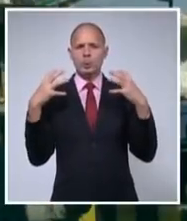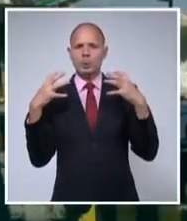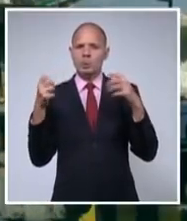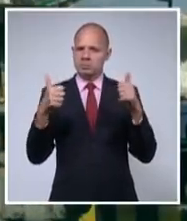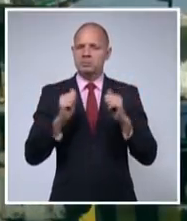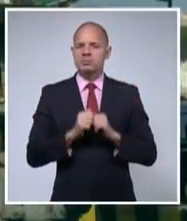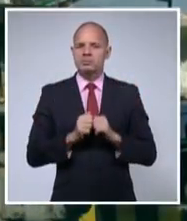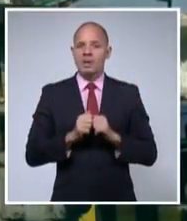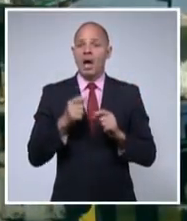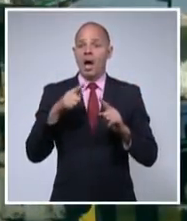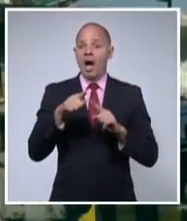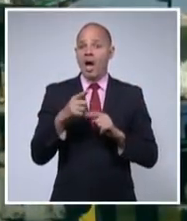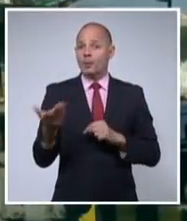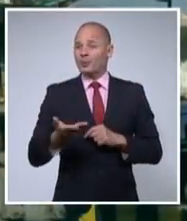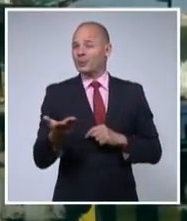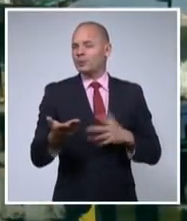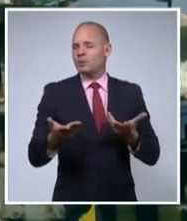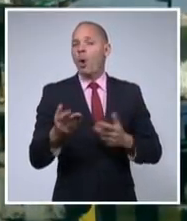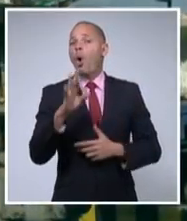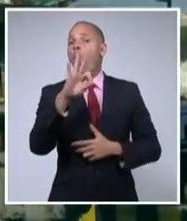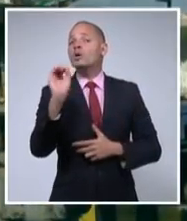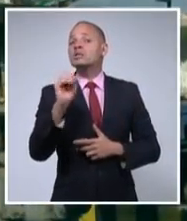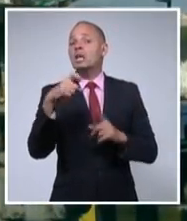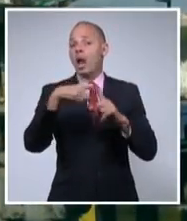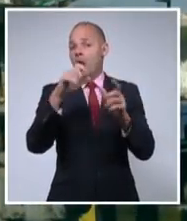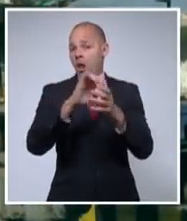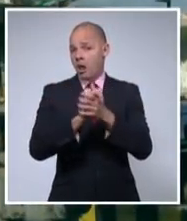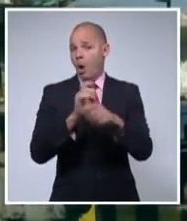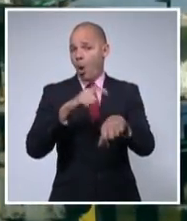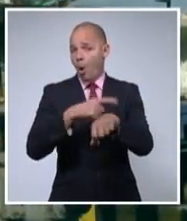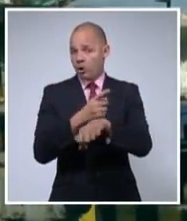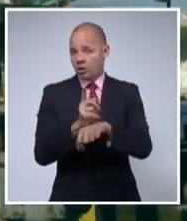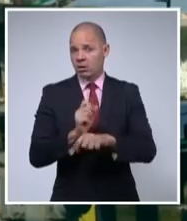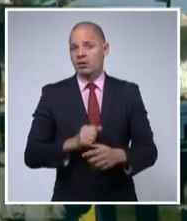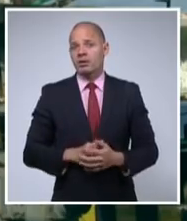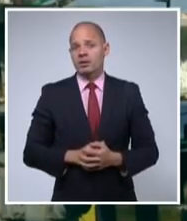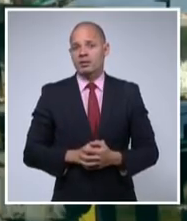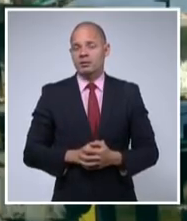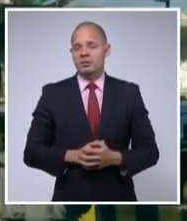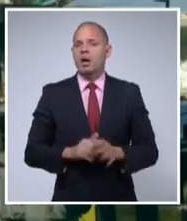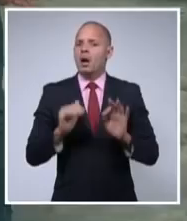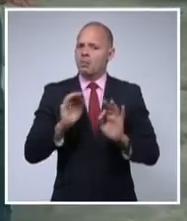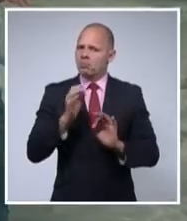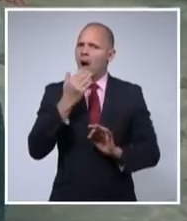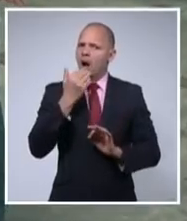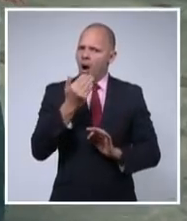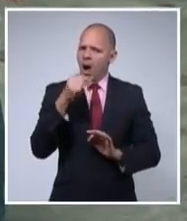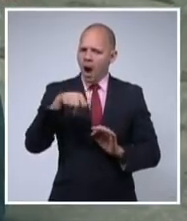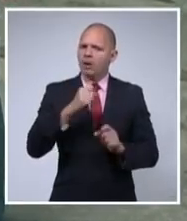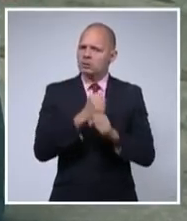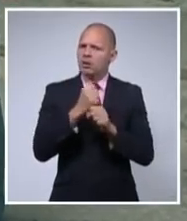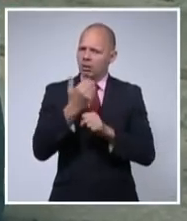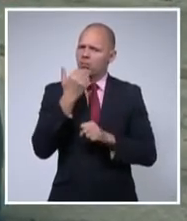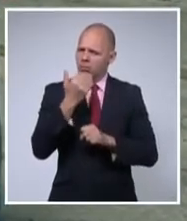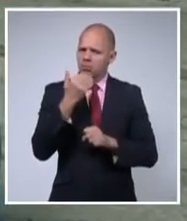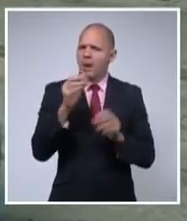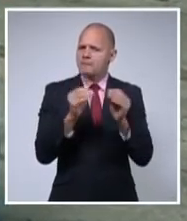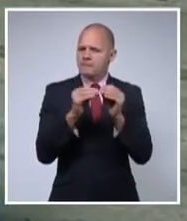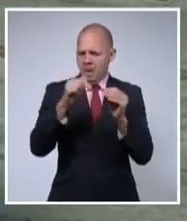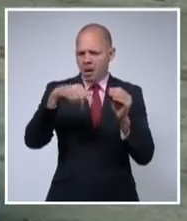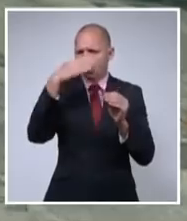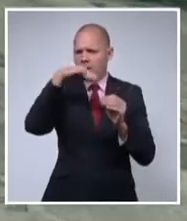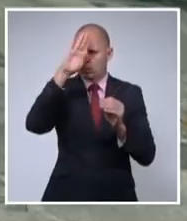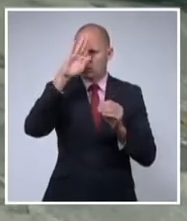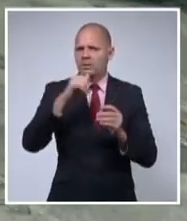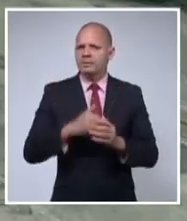por hora. También es suficiente para todo el tipo de trabajo que es necesario hacer en Cuba. Cada una de las máquinas